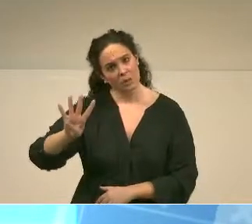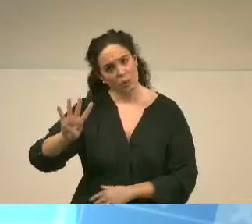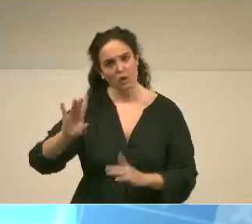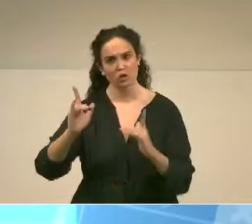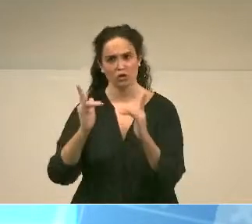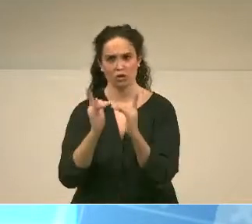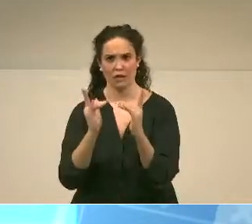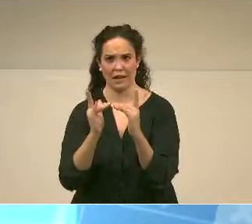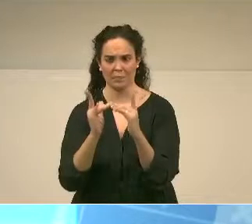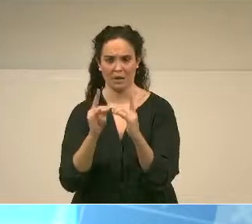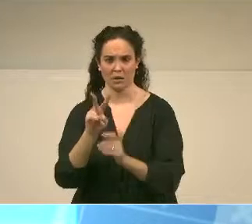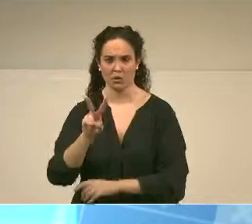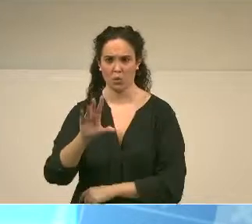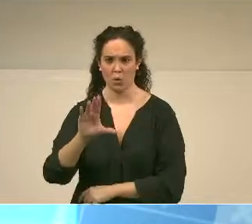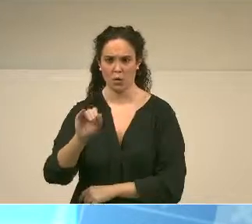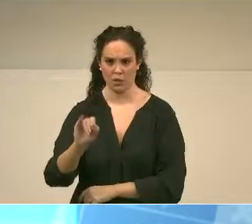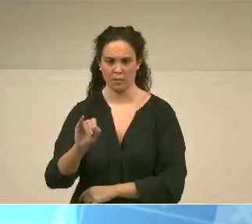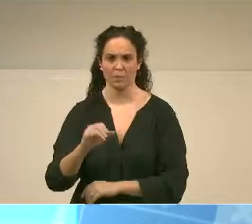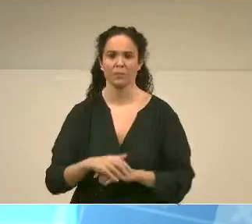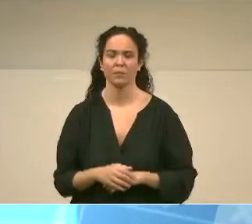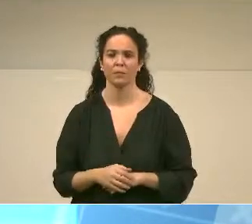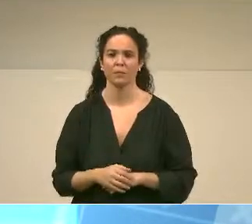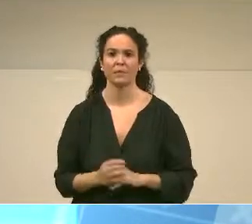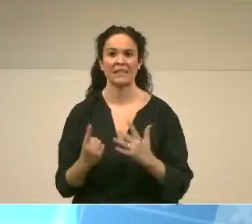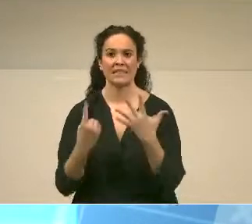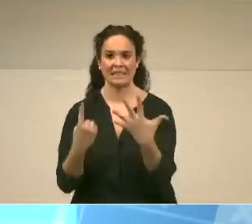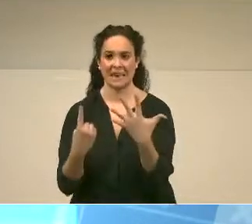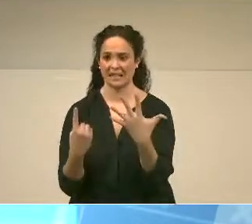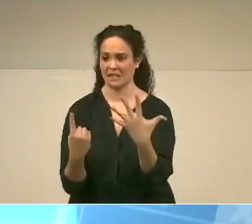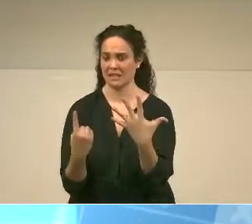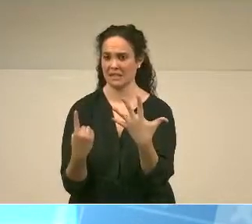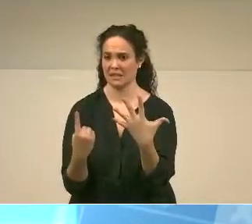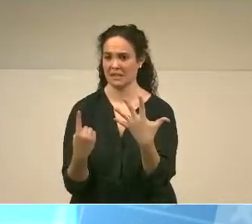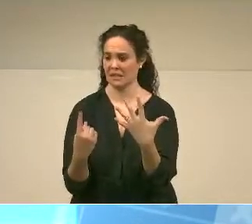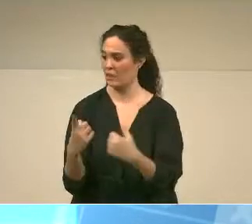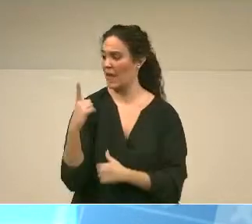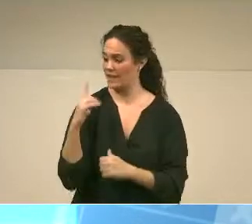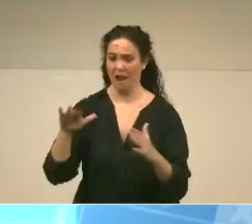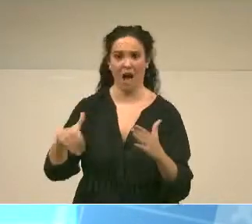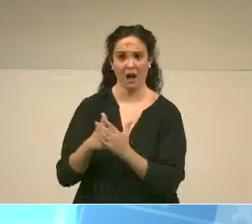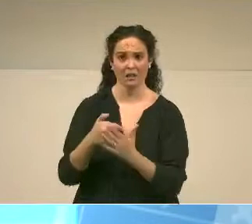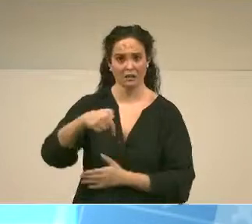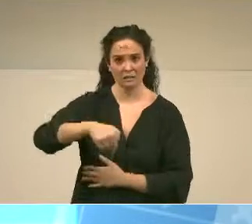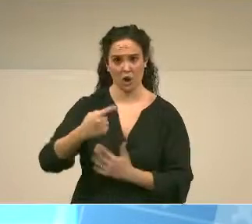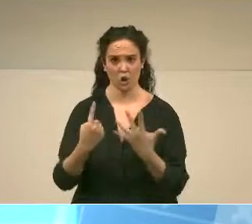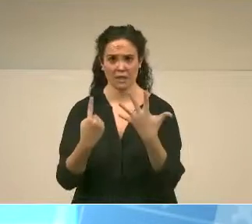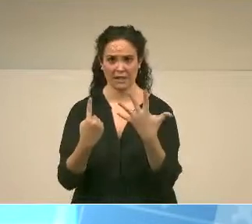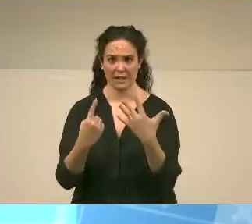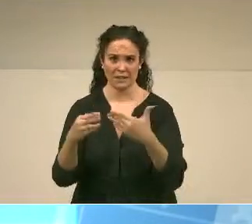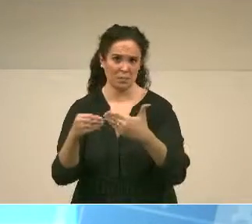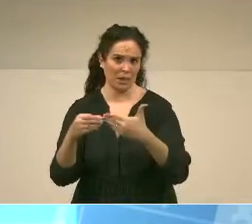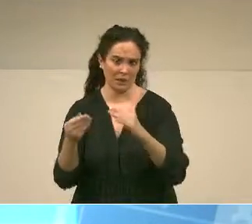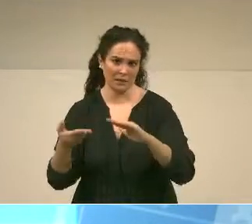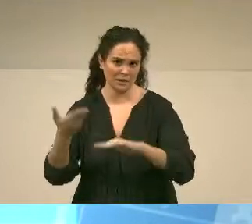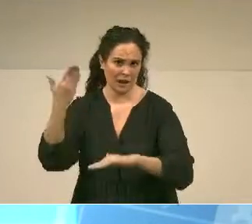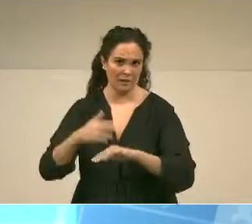154 camas y que hemos tenido una reducción de 6 desde el día de ayer, de 6 pacientes desde el día de ayer hasta hoy en lo